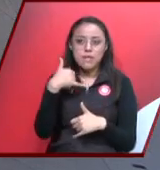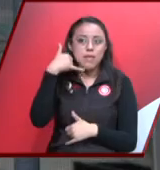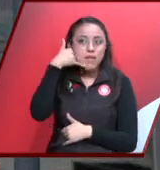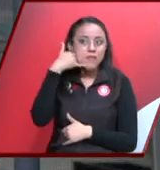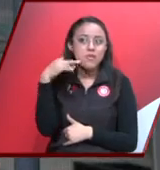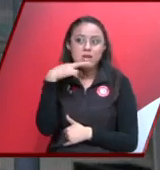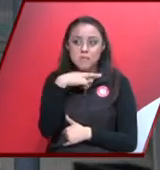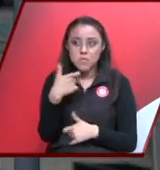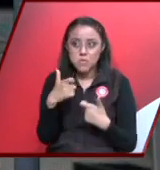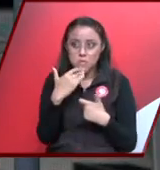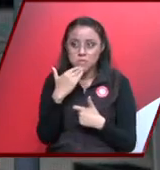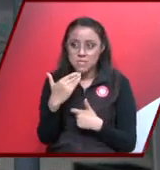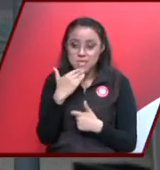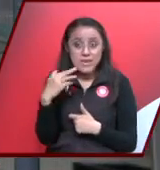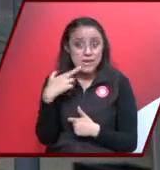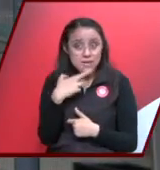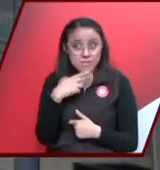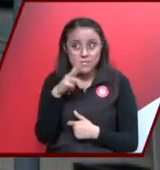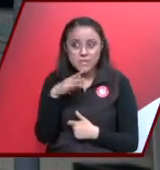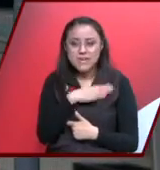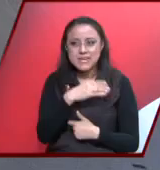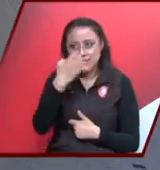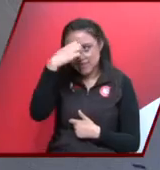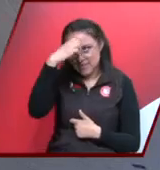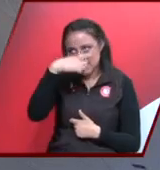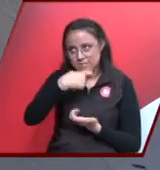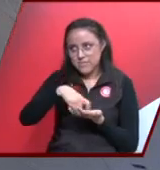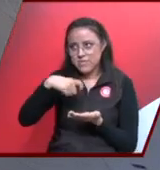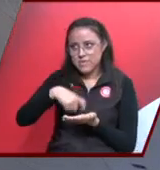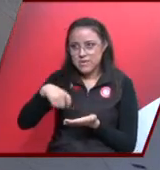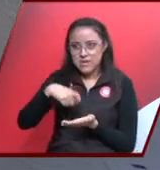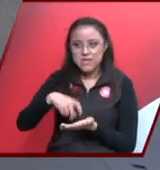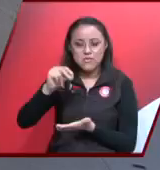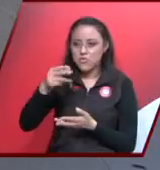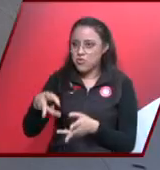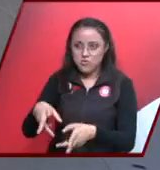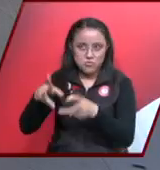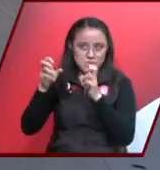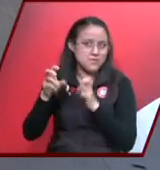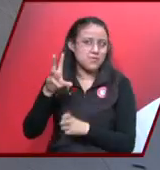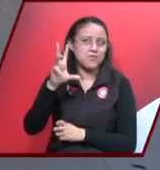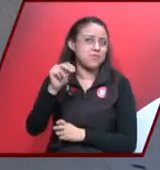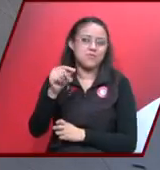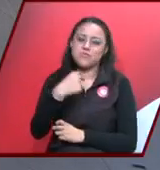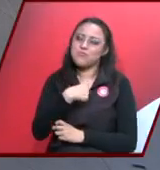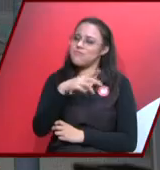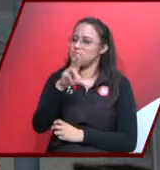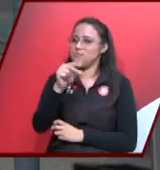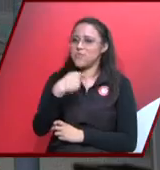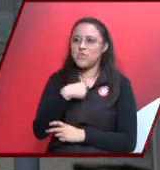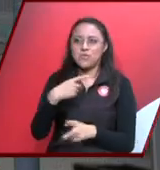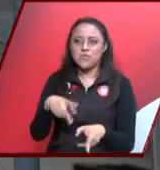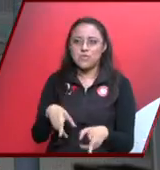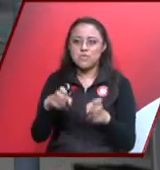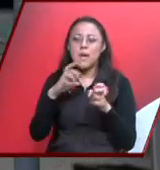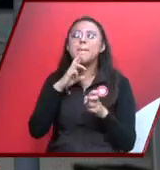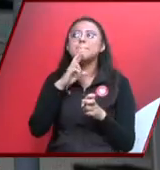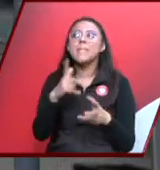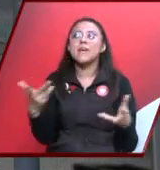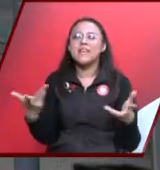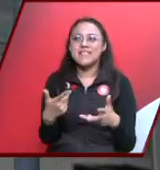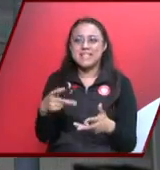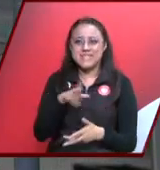¿eh? Barato. Buen experimento ir a comprar el semáforo. ¿No te lo robaste de ningún crucero? No, ¿cómo crees? Este está mejor